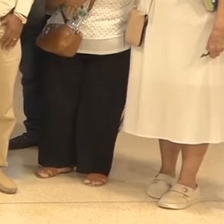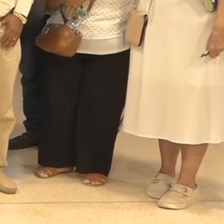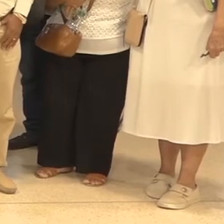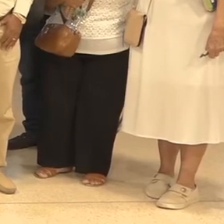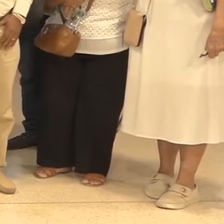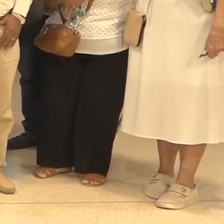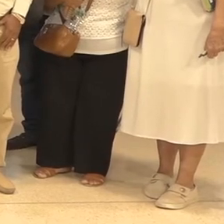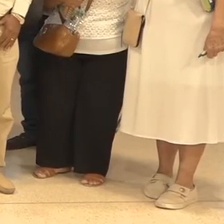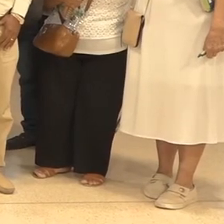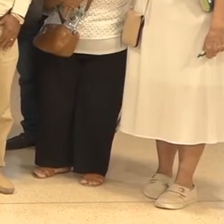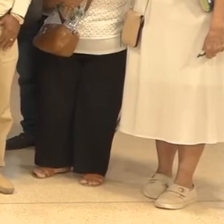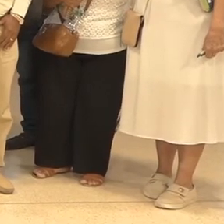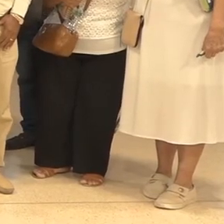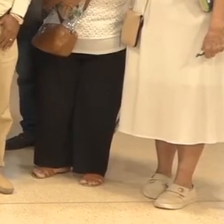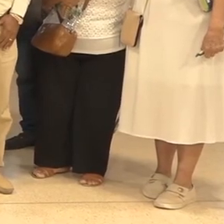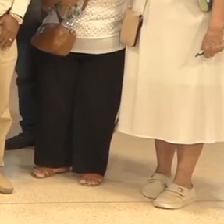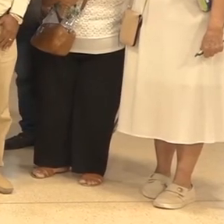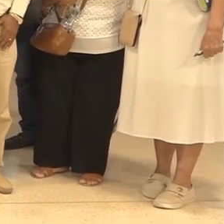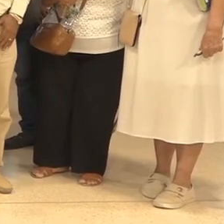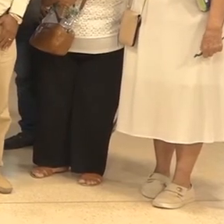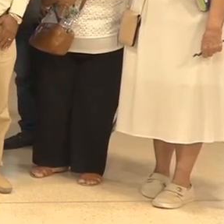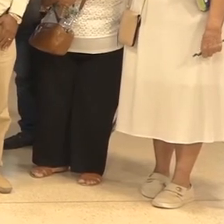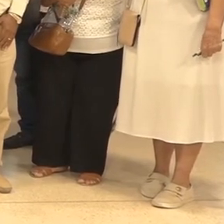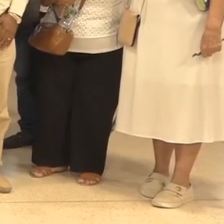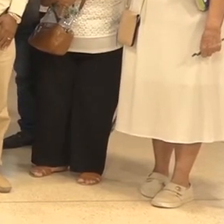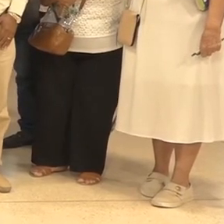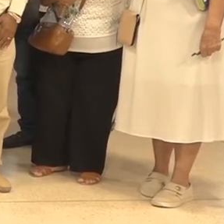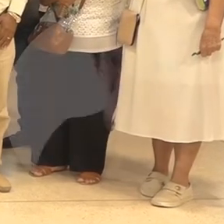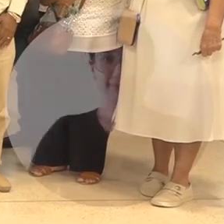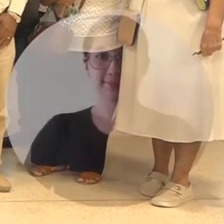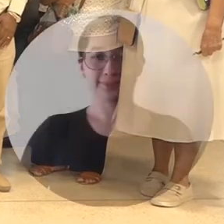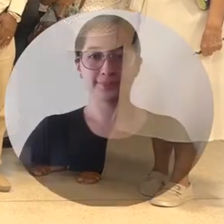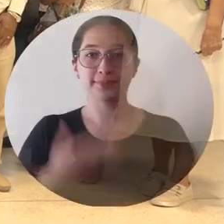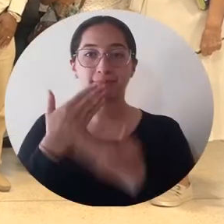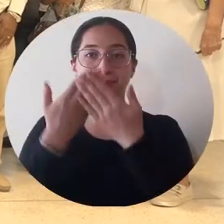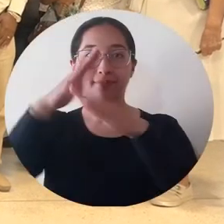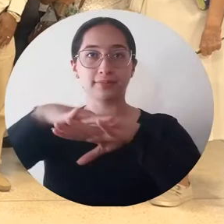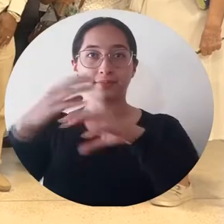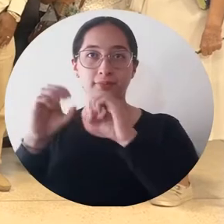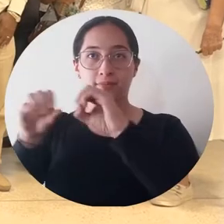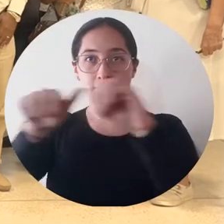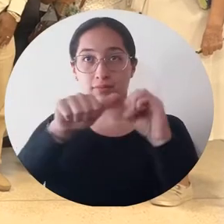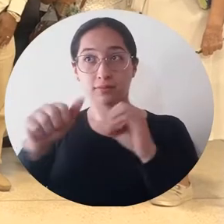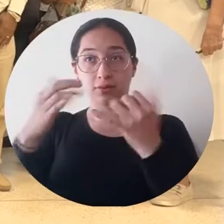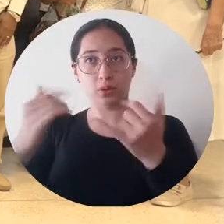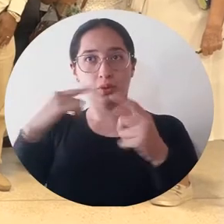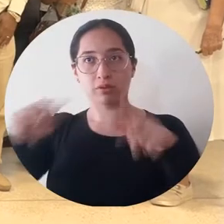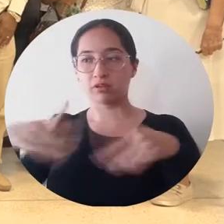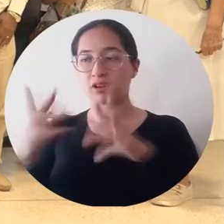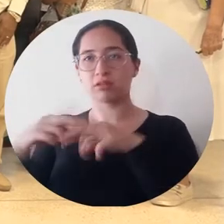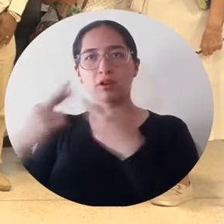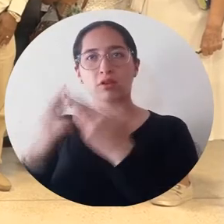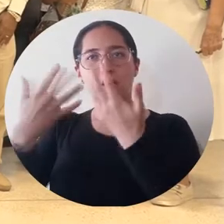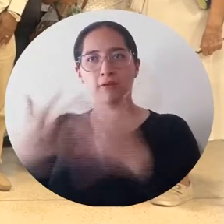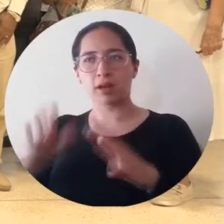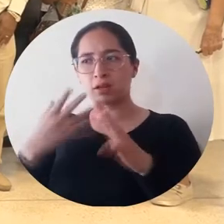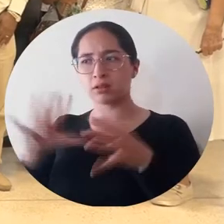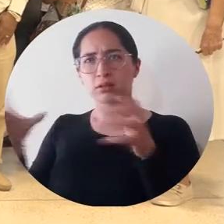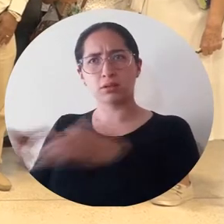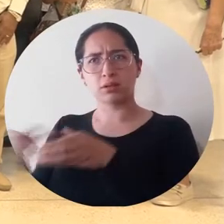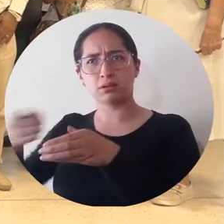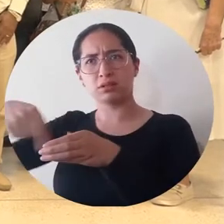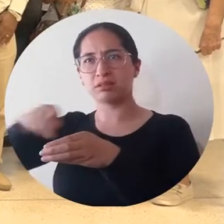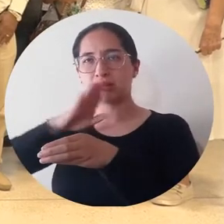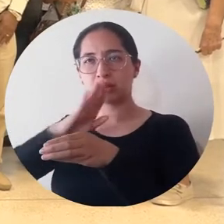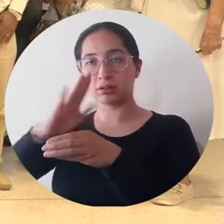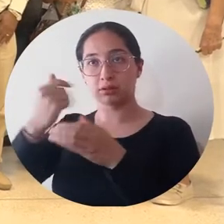Buenas tardes a todos y todas. Quiero saludarlos hoy. Estamos aquí finalizando esta reunión de trabajo con el equipo de trabajo de la Policía Metropolitana,